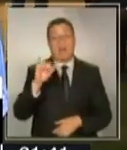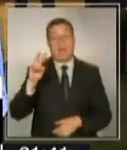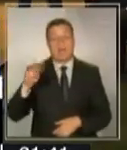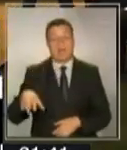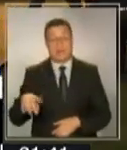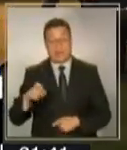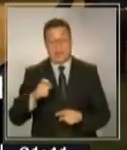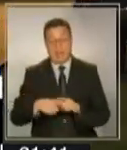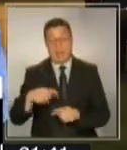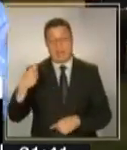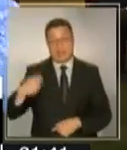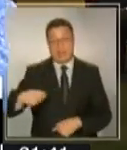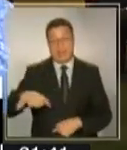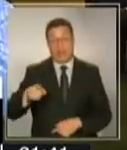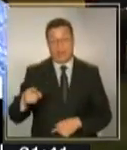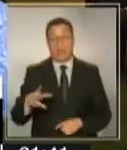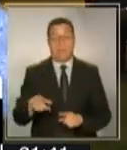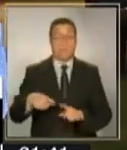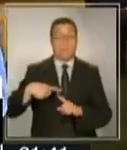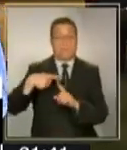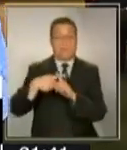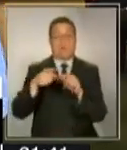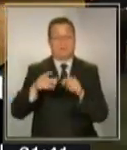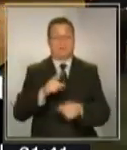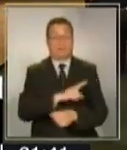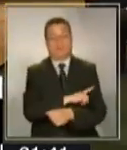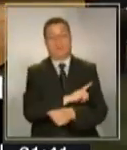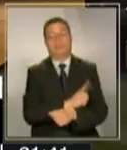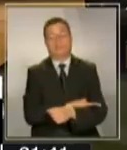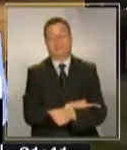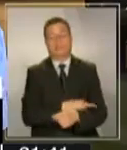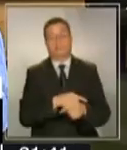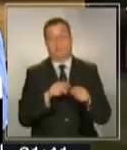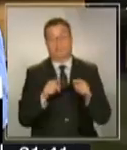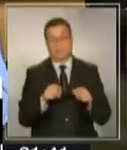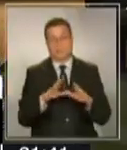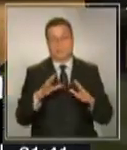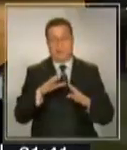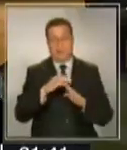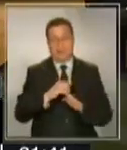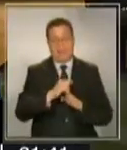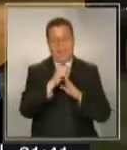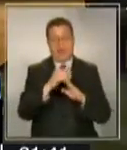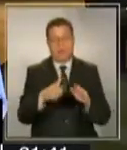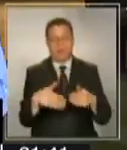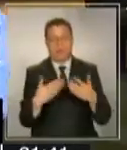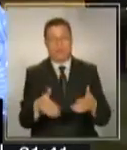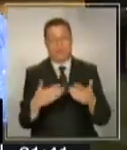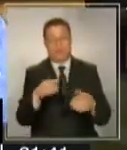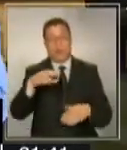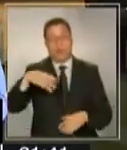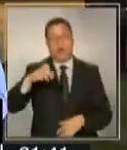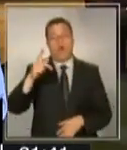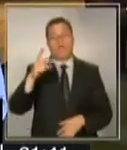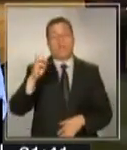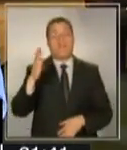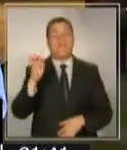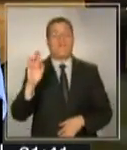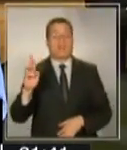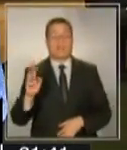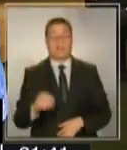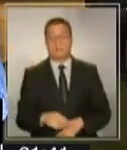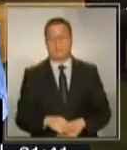el ex senador Larraín, se sume con energía a este liderazgo que ha impulsado Cristian Monquer y que ha sido,